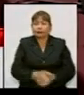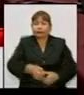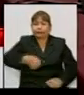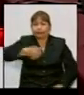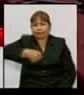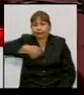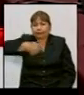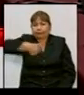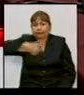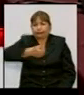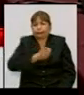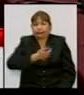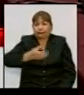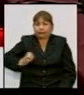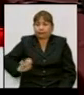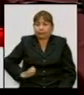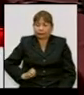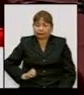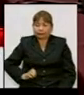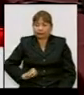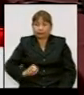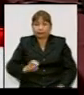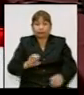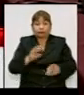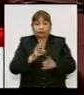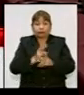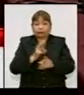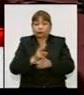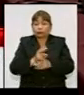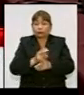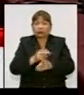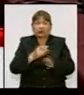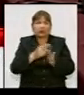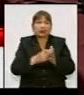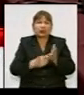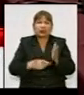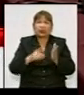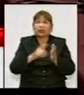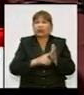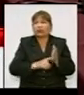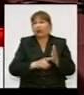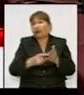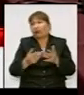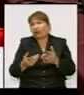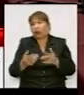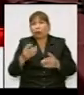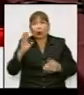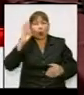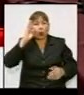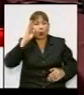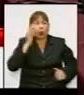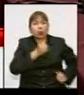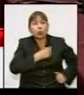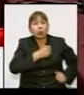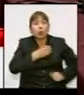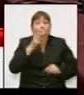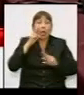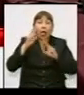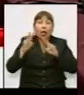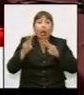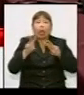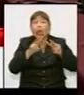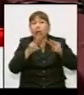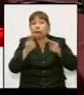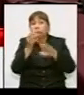Estado. Y normar la ciberdefensa de los activos críticos nacionales por las Fuerzas Armadas cuando las circunstancias excedan